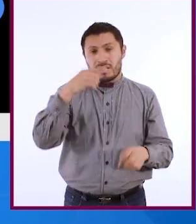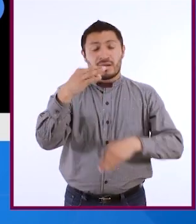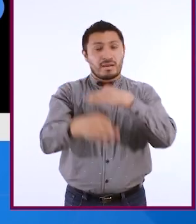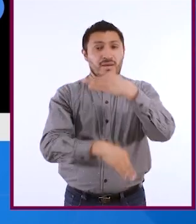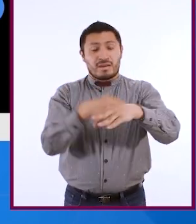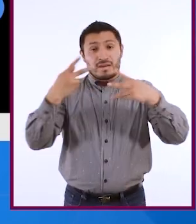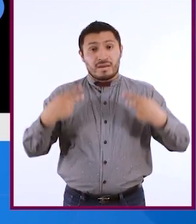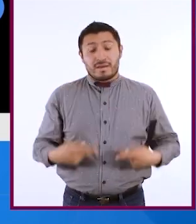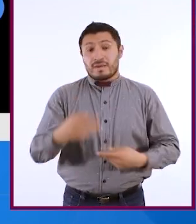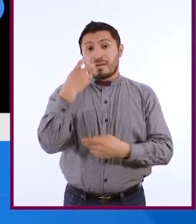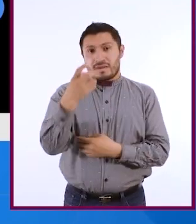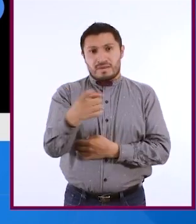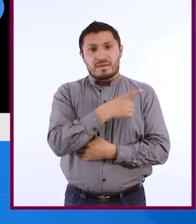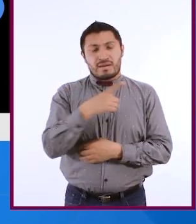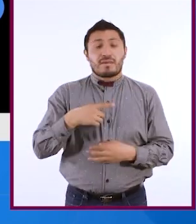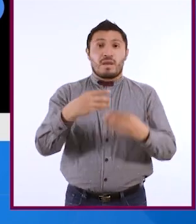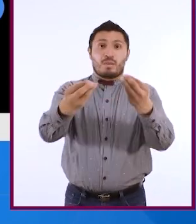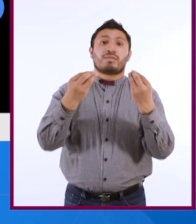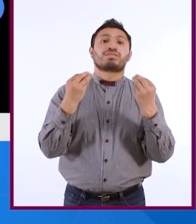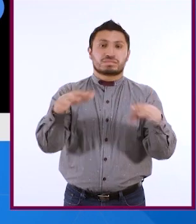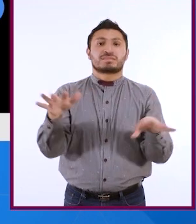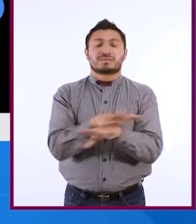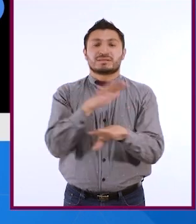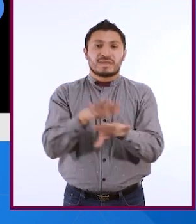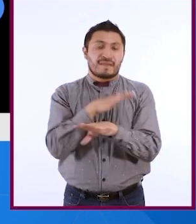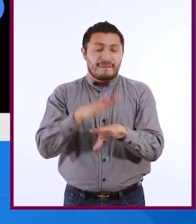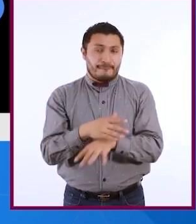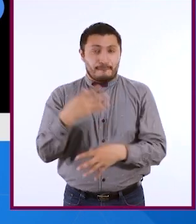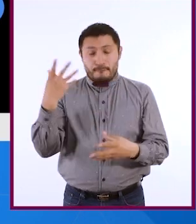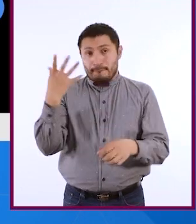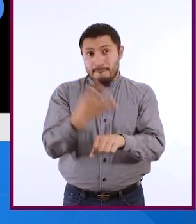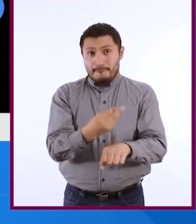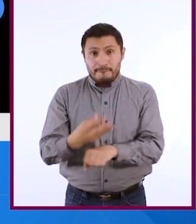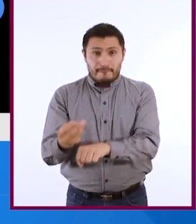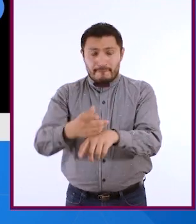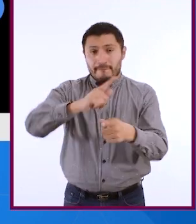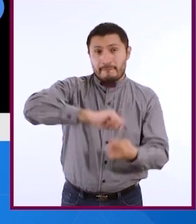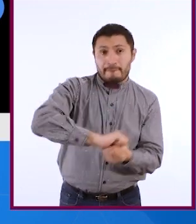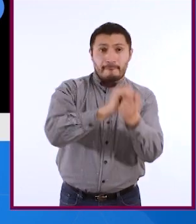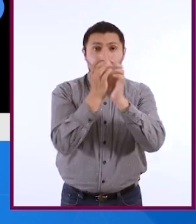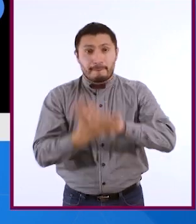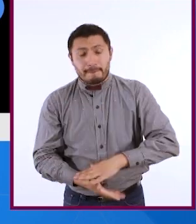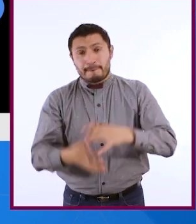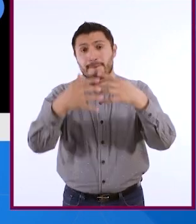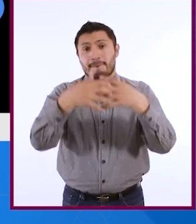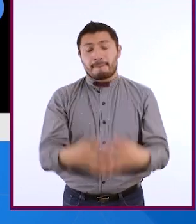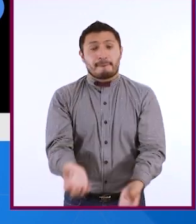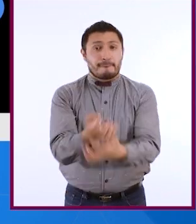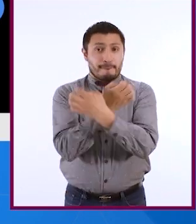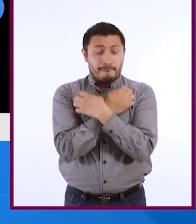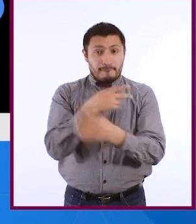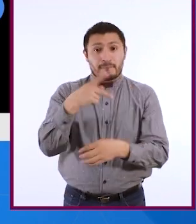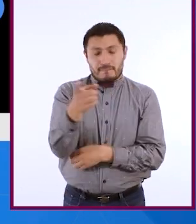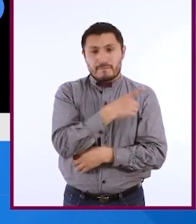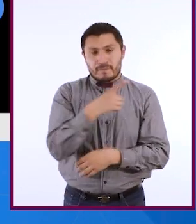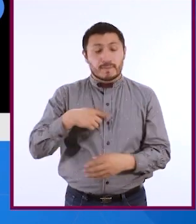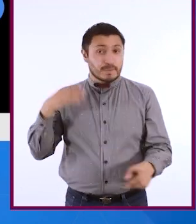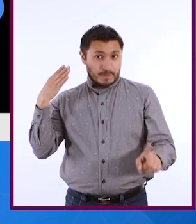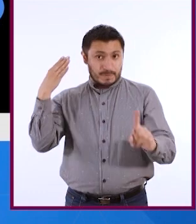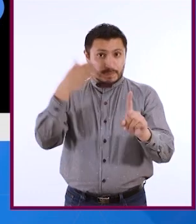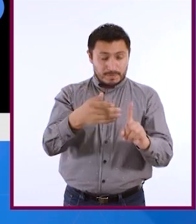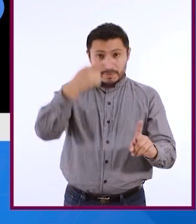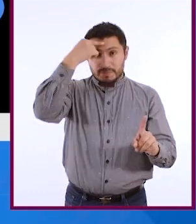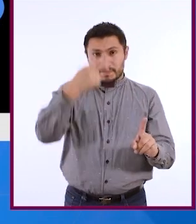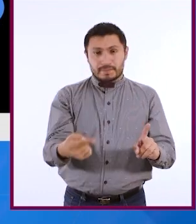todos. Y para ello, pues se tienen que hacer muchos cambios, muchos ajustes y muchas transformaciones del sistema educativo, pero debemos ir hacia allá porque